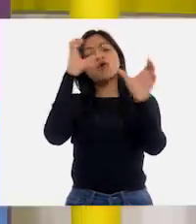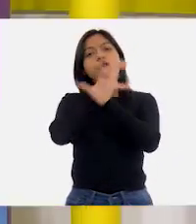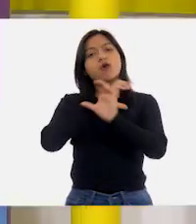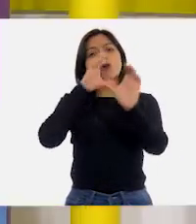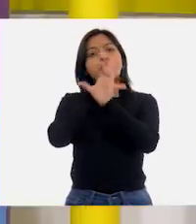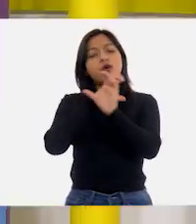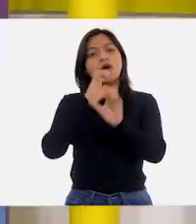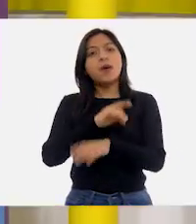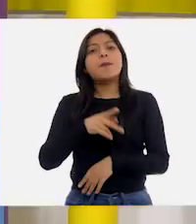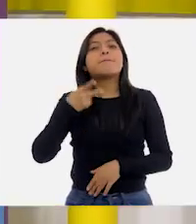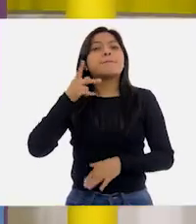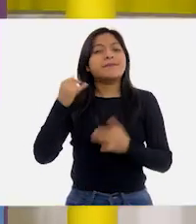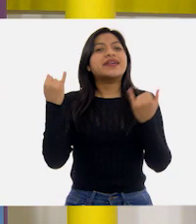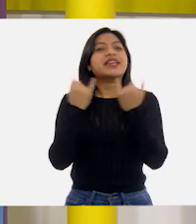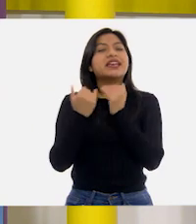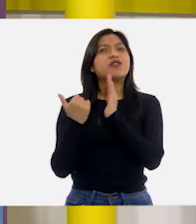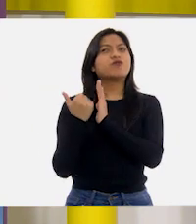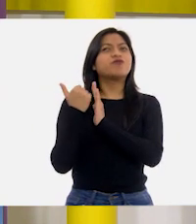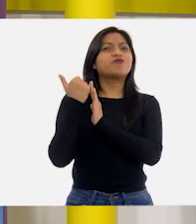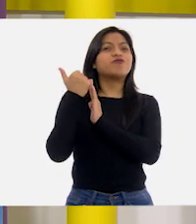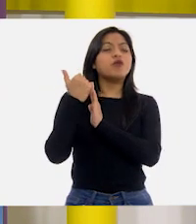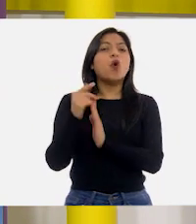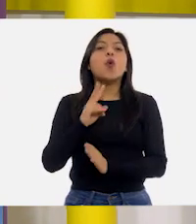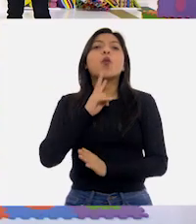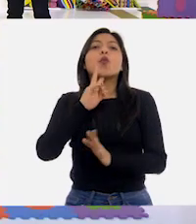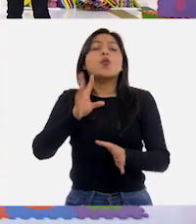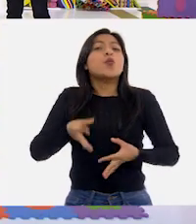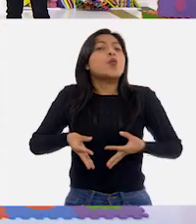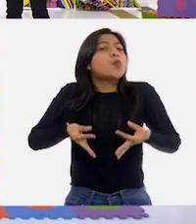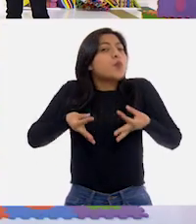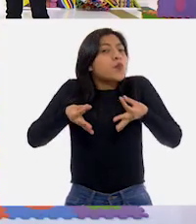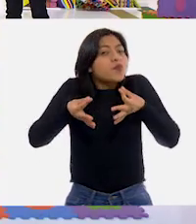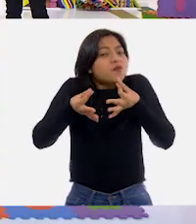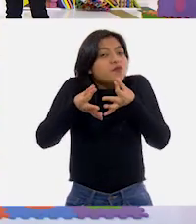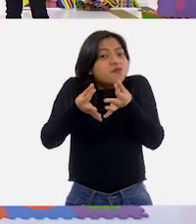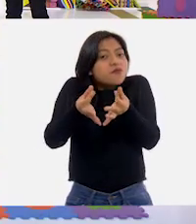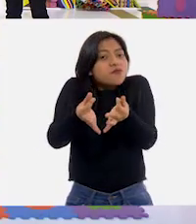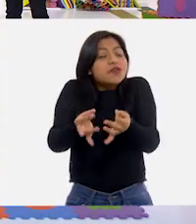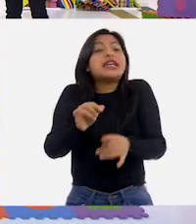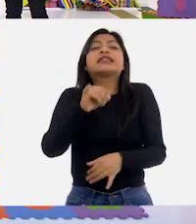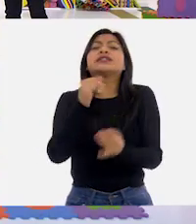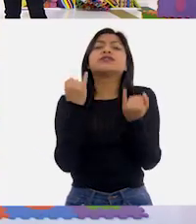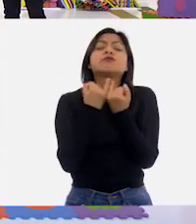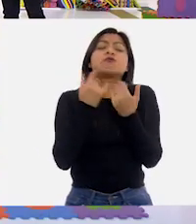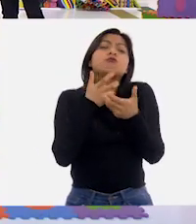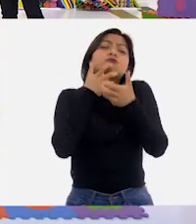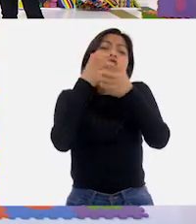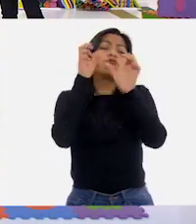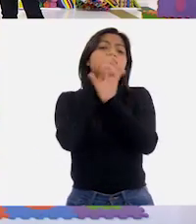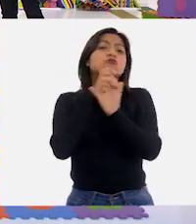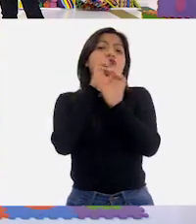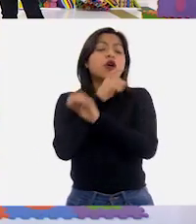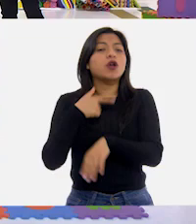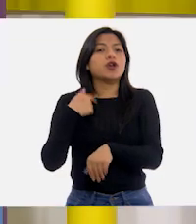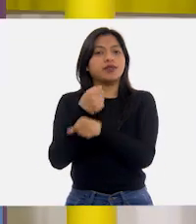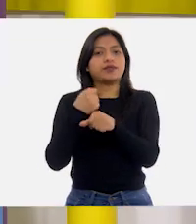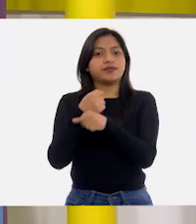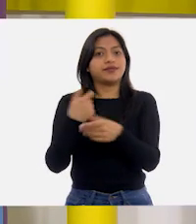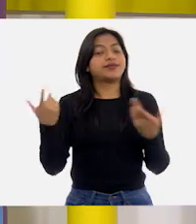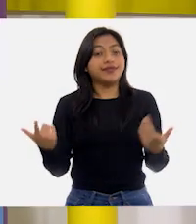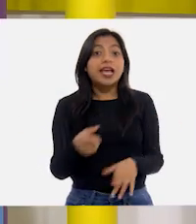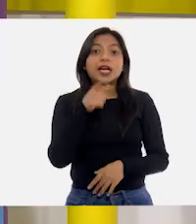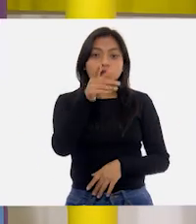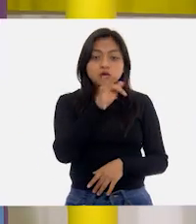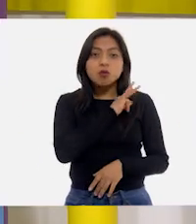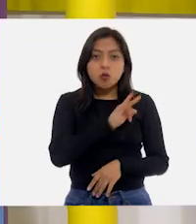Pero alcanzas unas notas agudas. También me puse a practicar. Y así, si